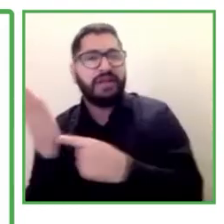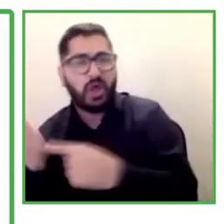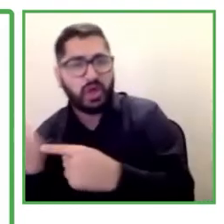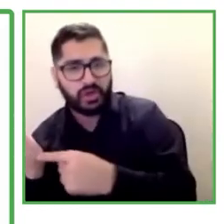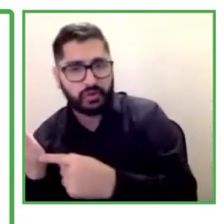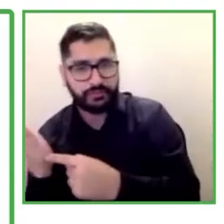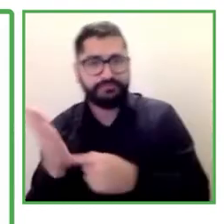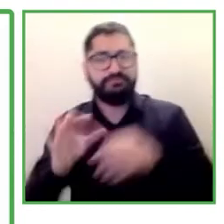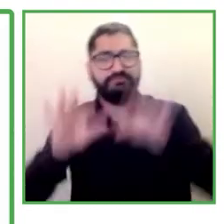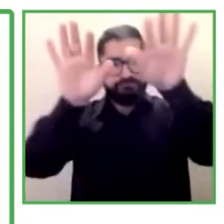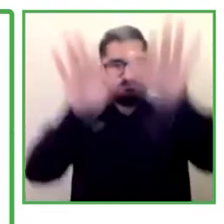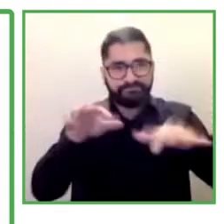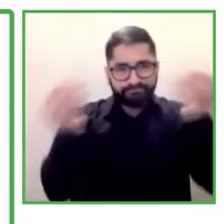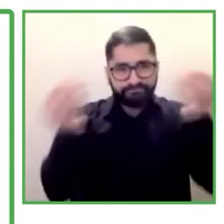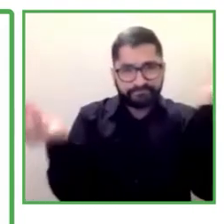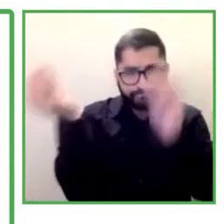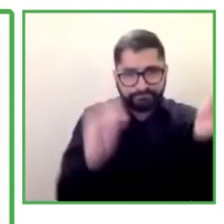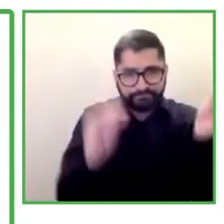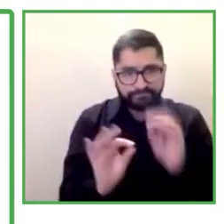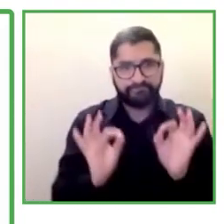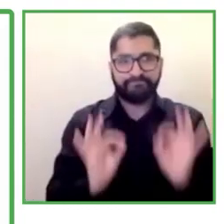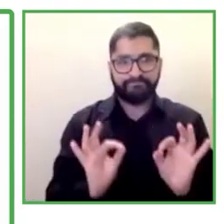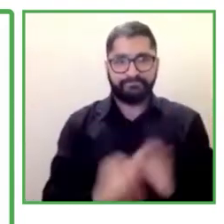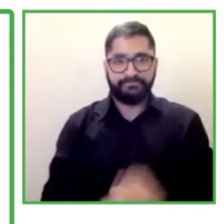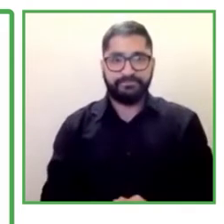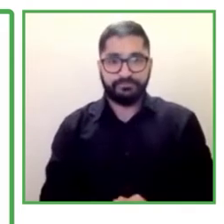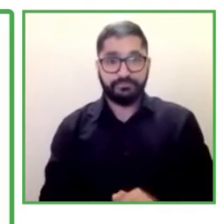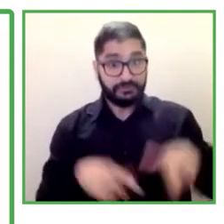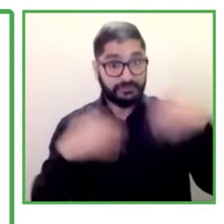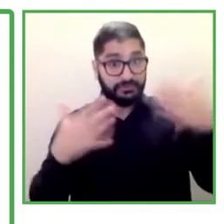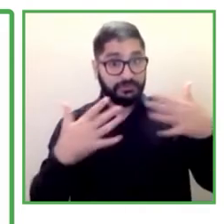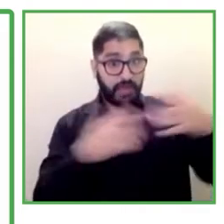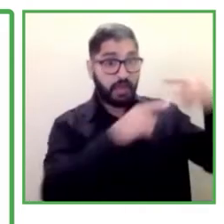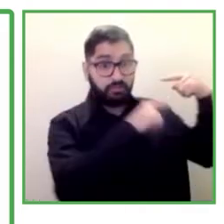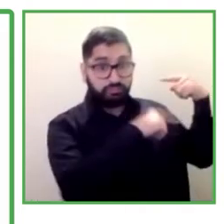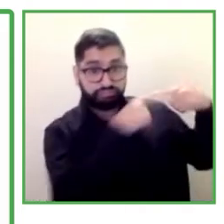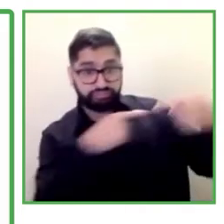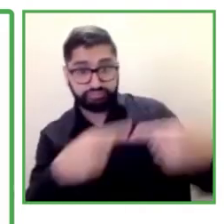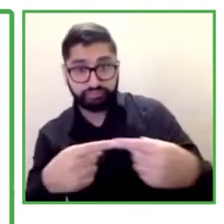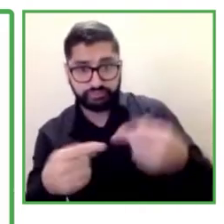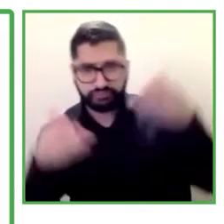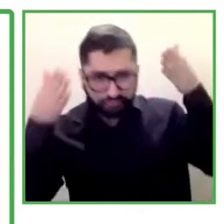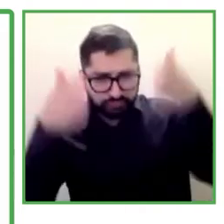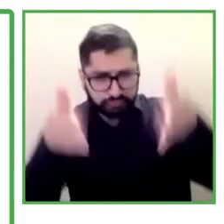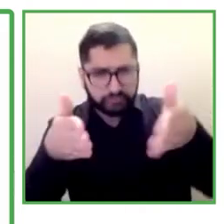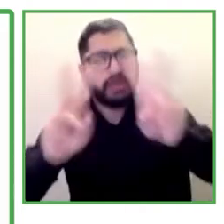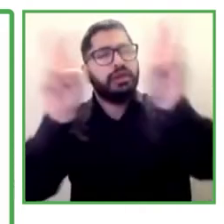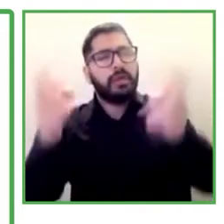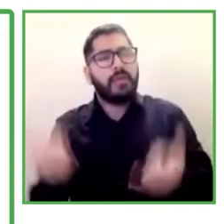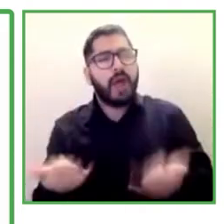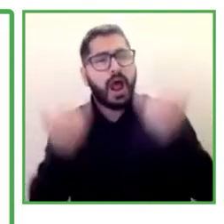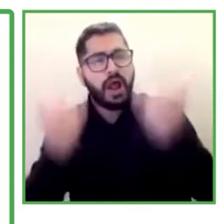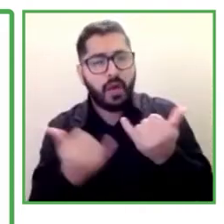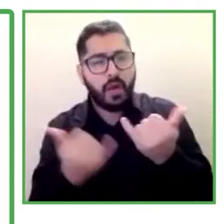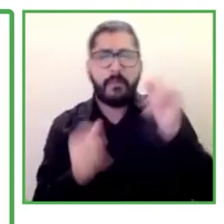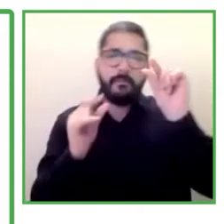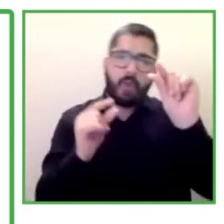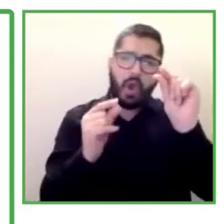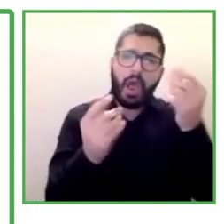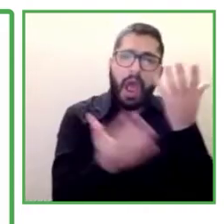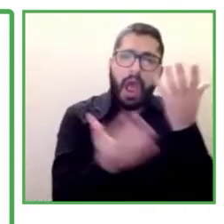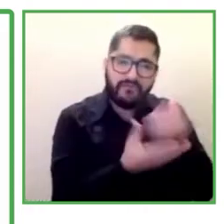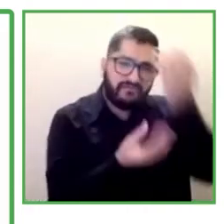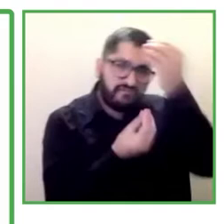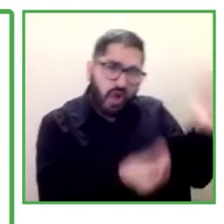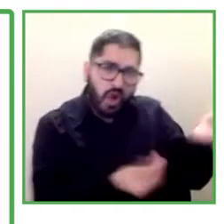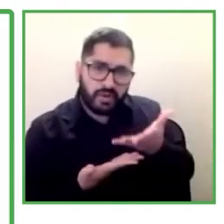tenemos muchísima escasez de datos y de información en torno a este tema, y la identificación y prueba de tecnologías que